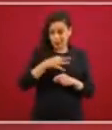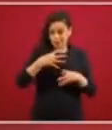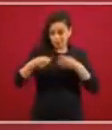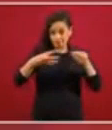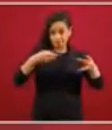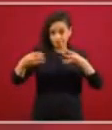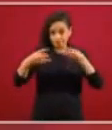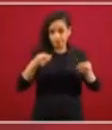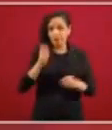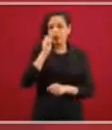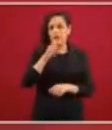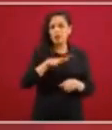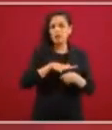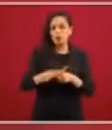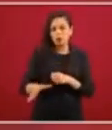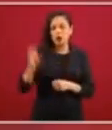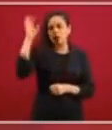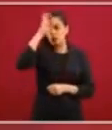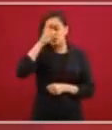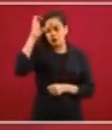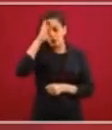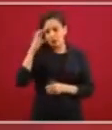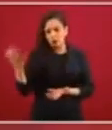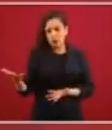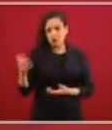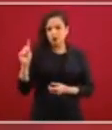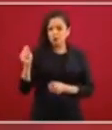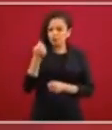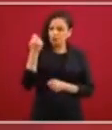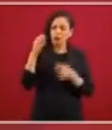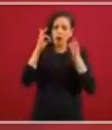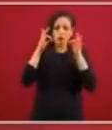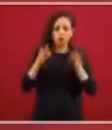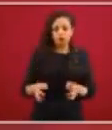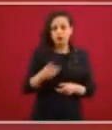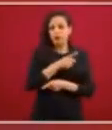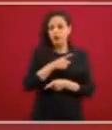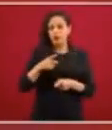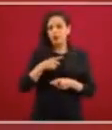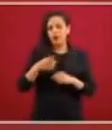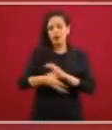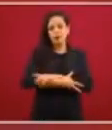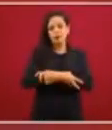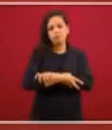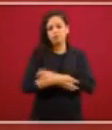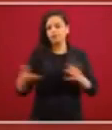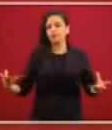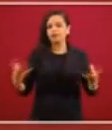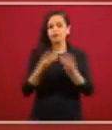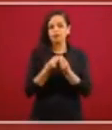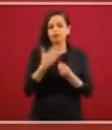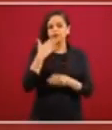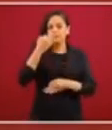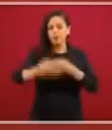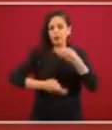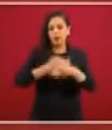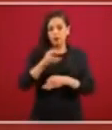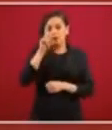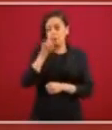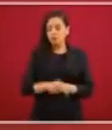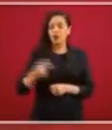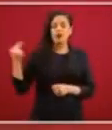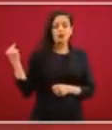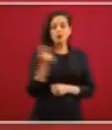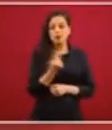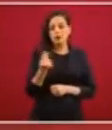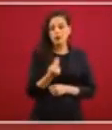bases técnicas, con integridad y con este espíritu de unidad que es el que necesitamos. Gracias también a